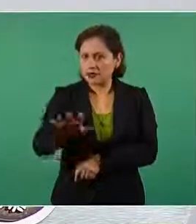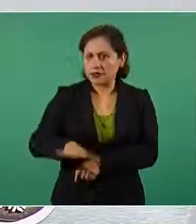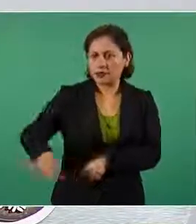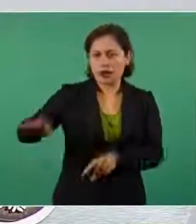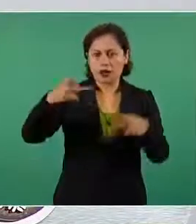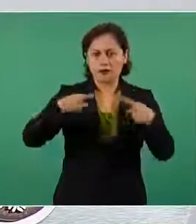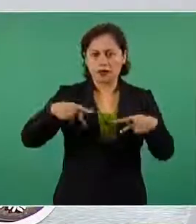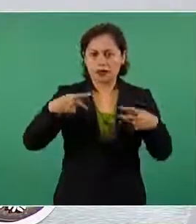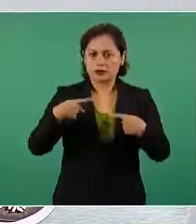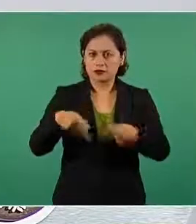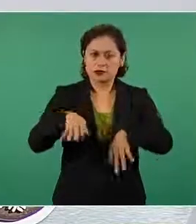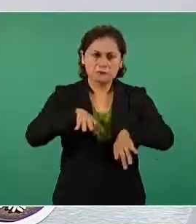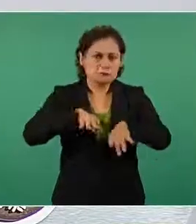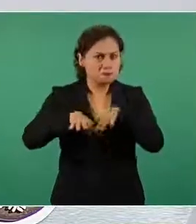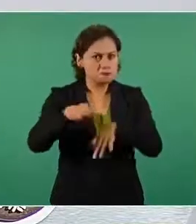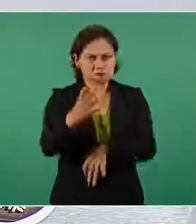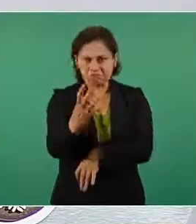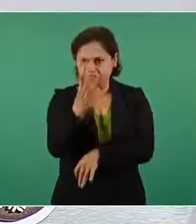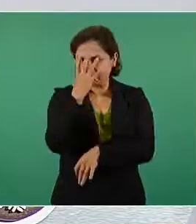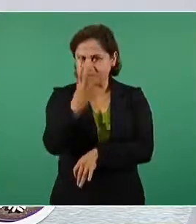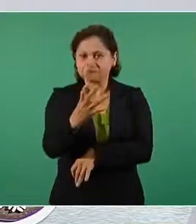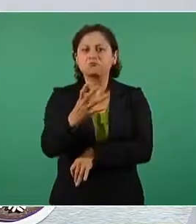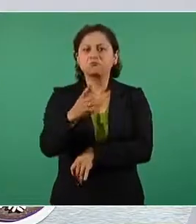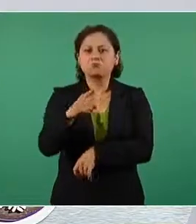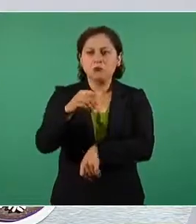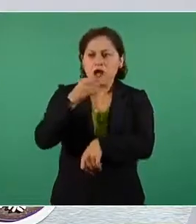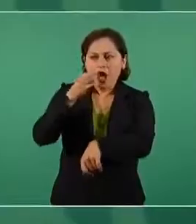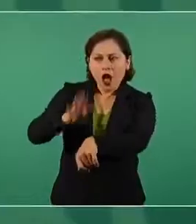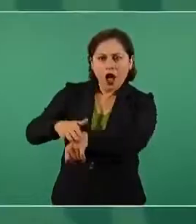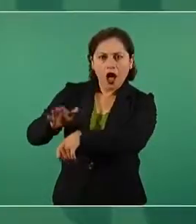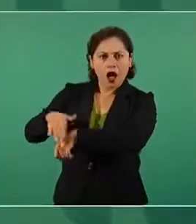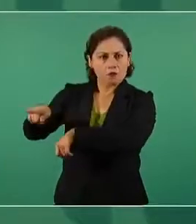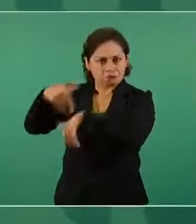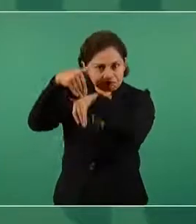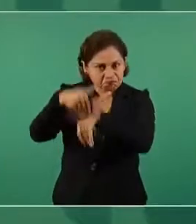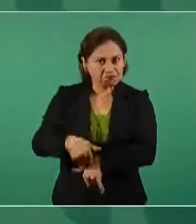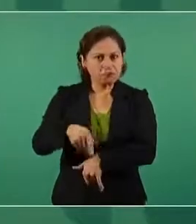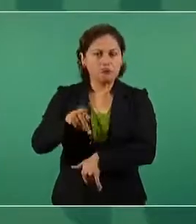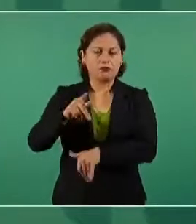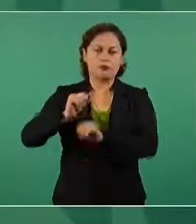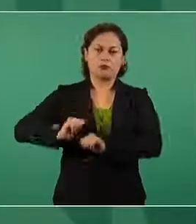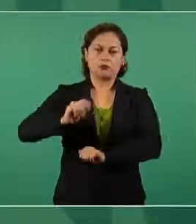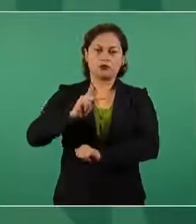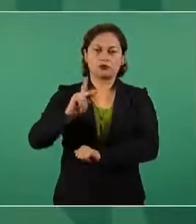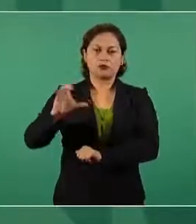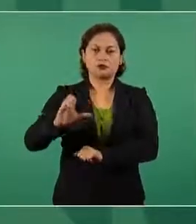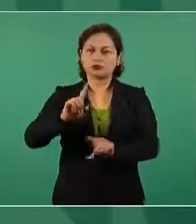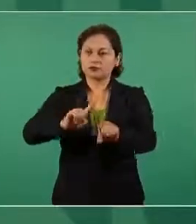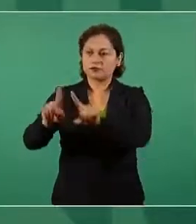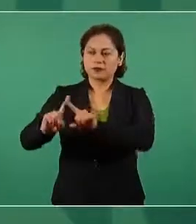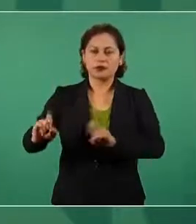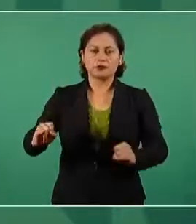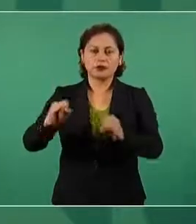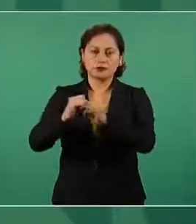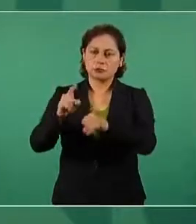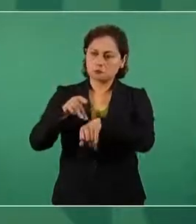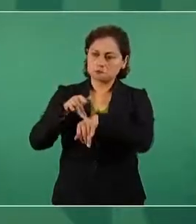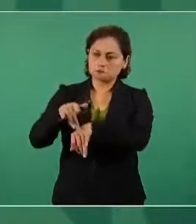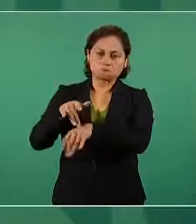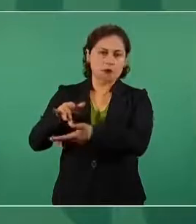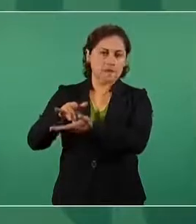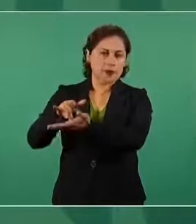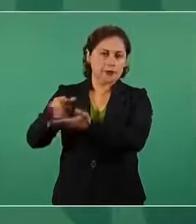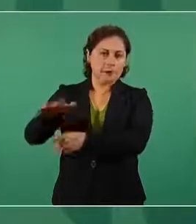muy comprometida, atendiendo al llamado de Protección Civil y de todas las instancias para poder salir de sus casas si es